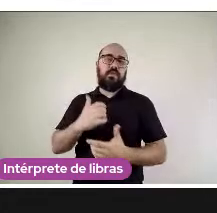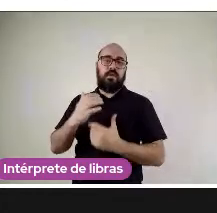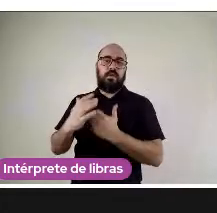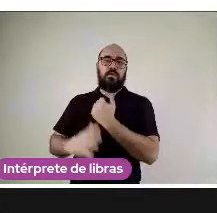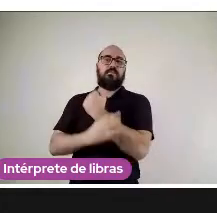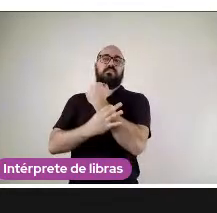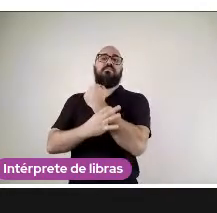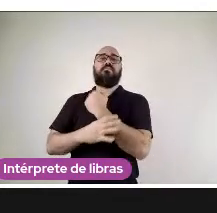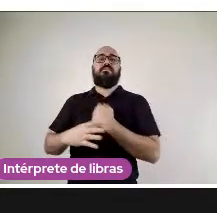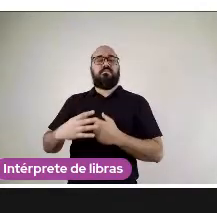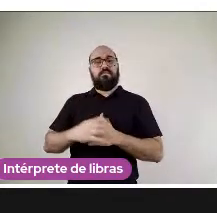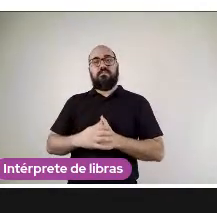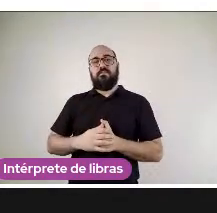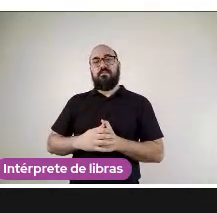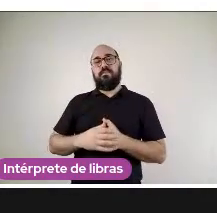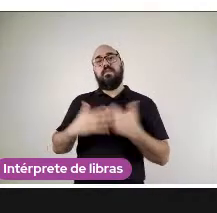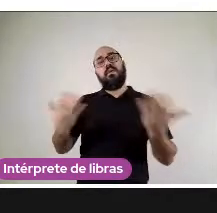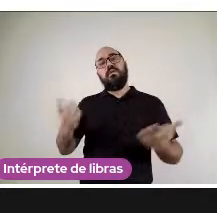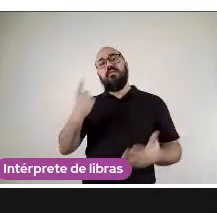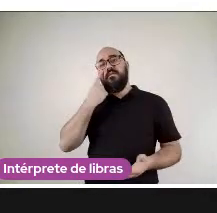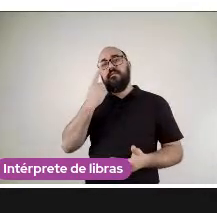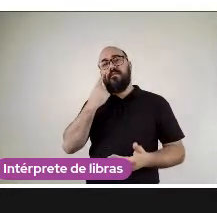todo. Obrigada.